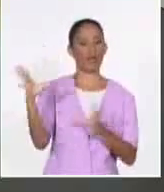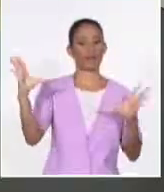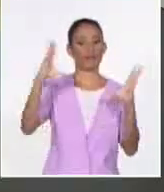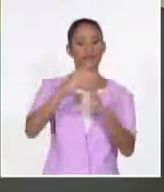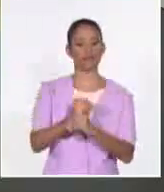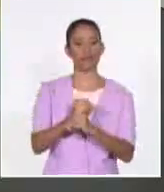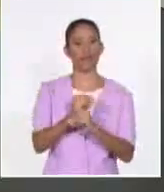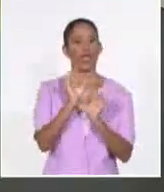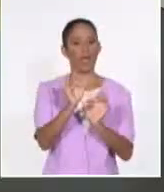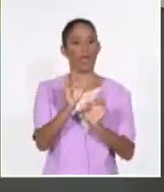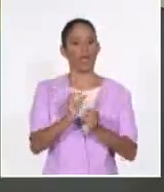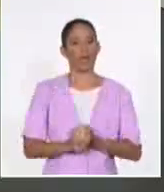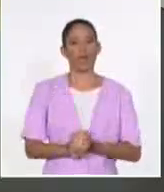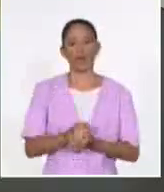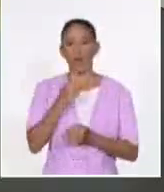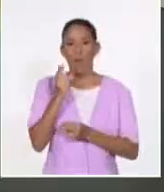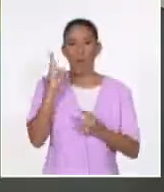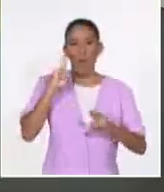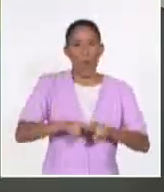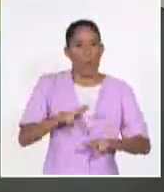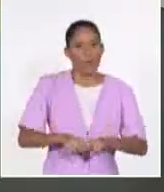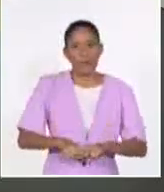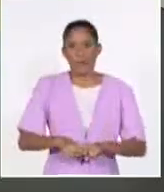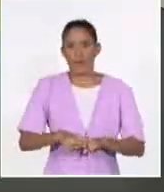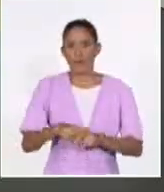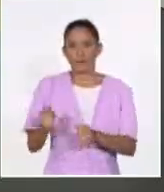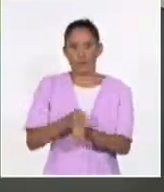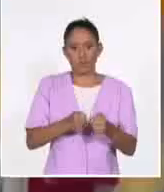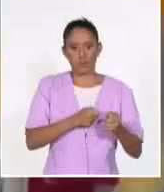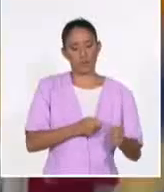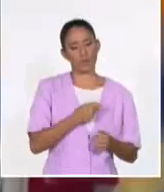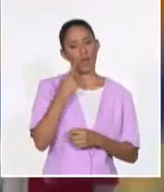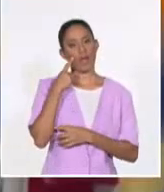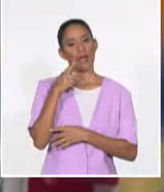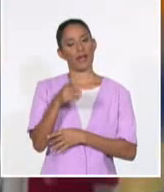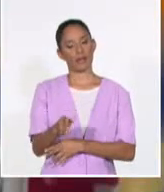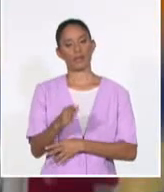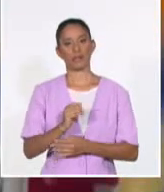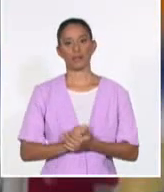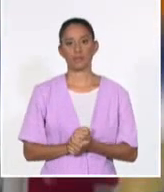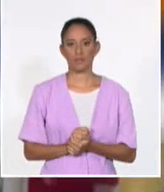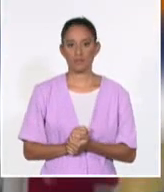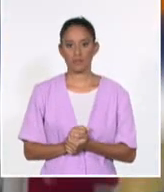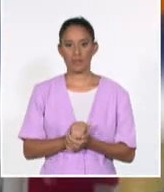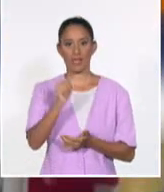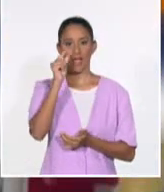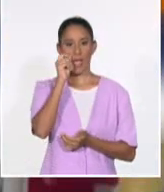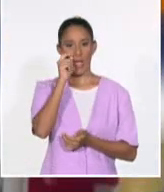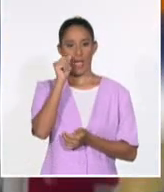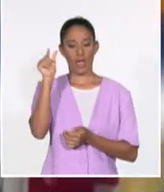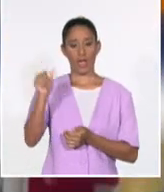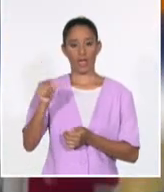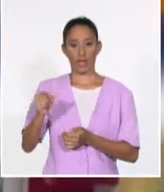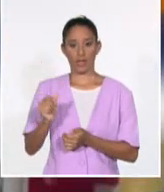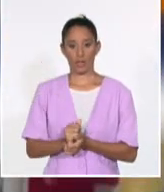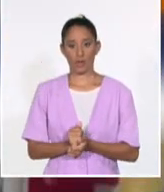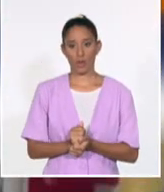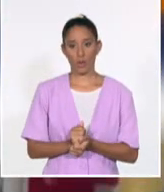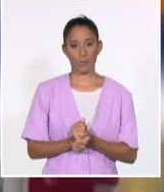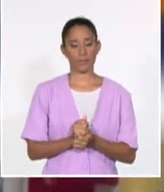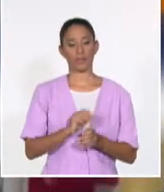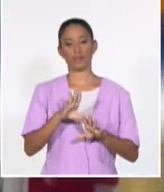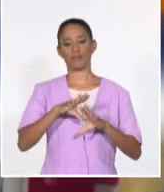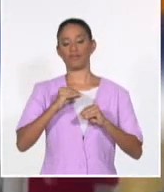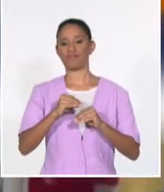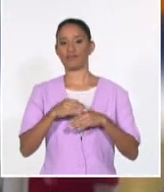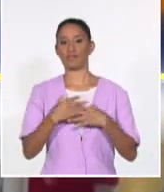un horrible ataque terrorista y activó la alerta máxima en estos casos. El hombre, que por el momento ha trascendido que era un tunecino en